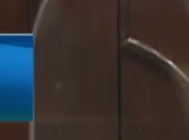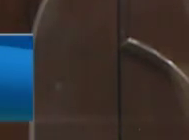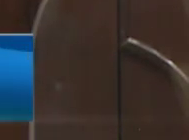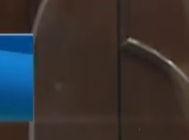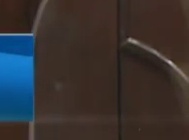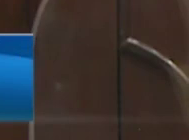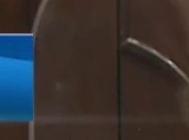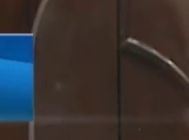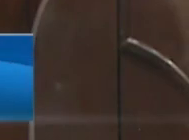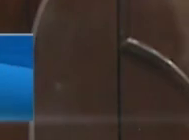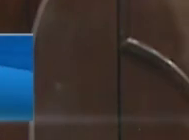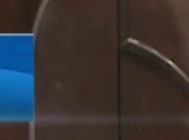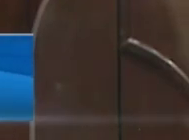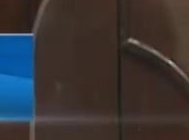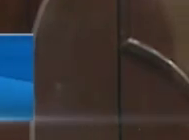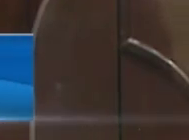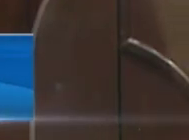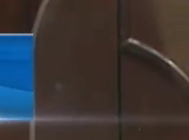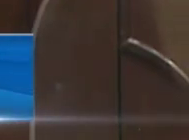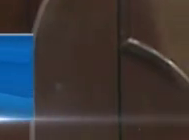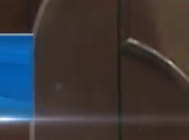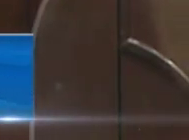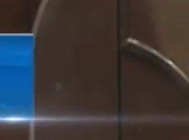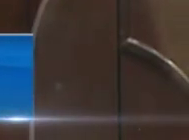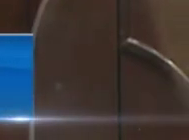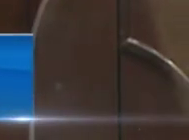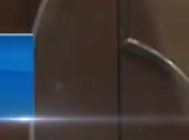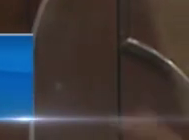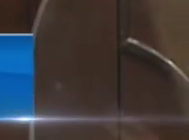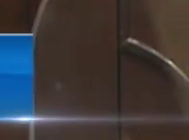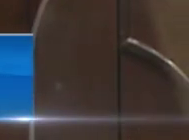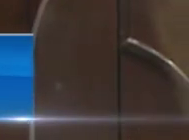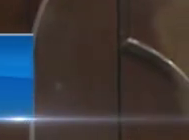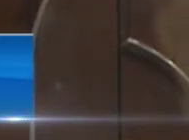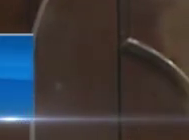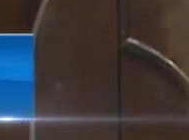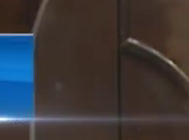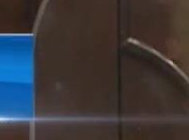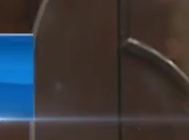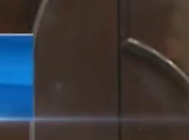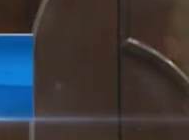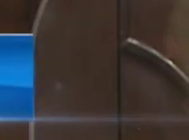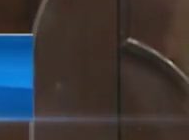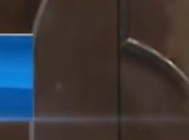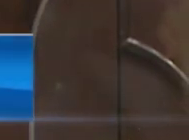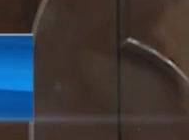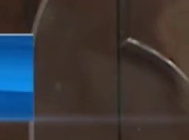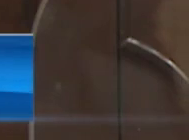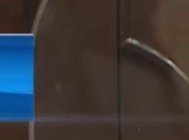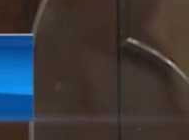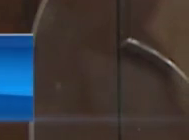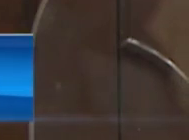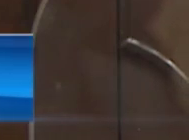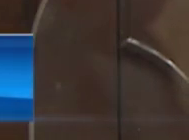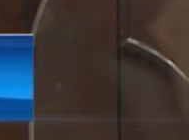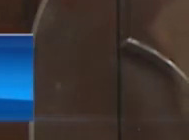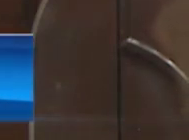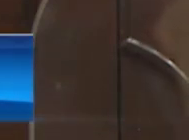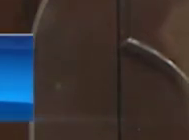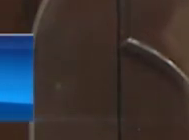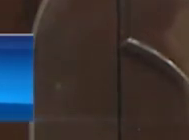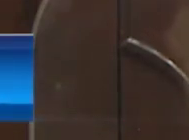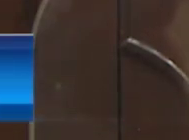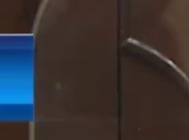vehicular gemelo sobre el río Chico, lado sur, en la carretera panamericana entre